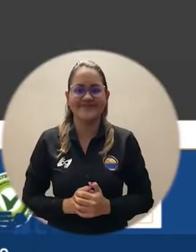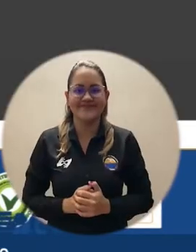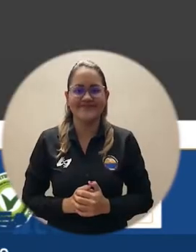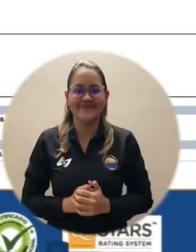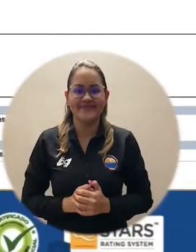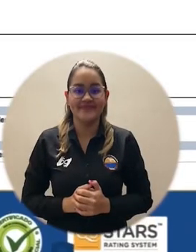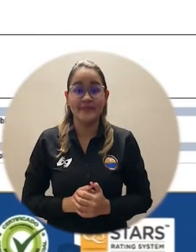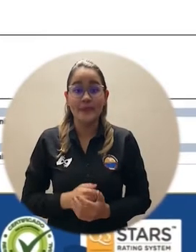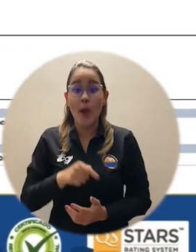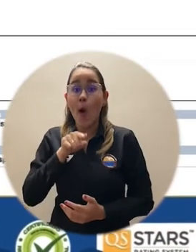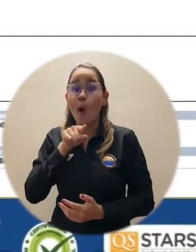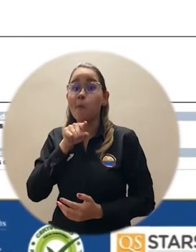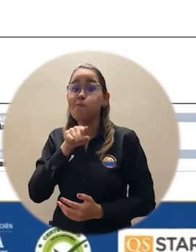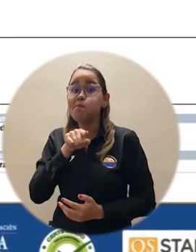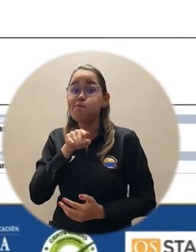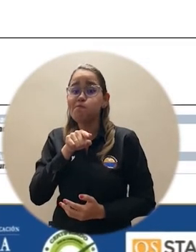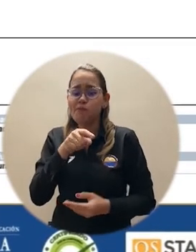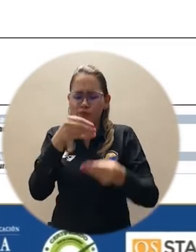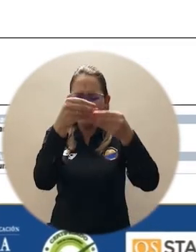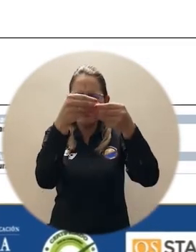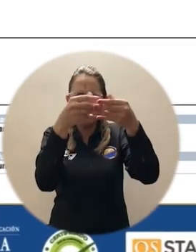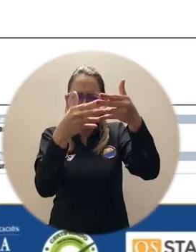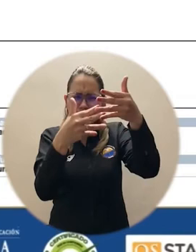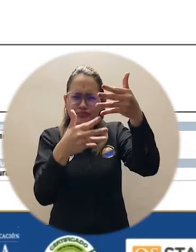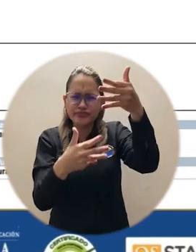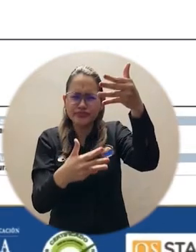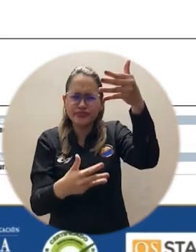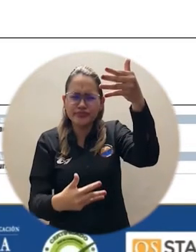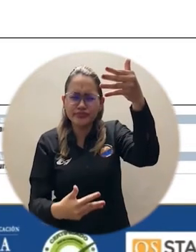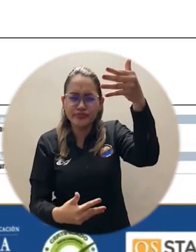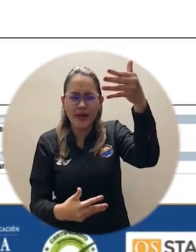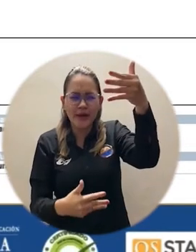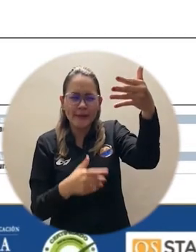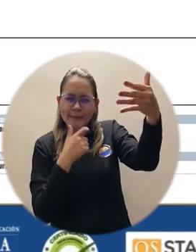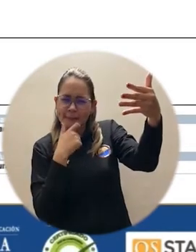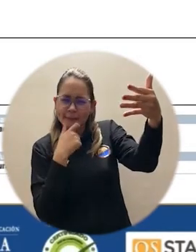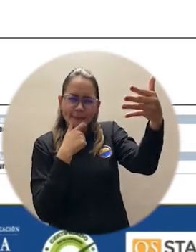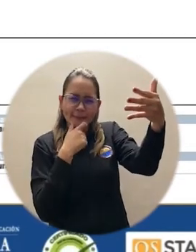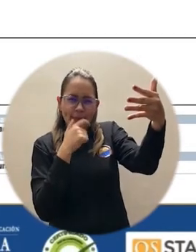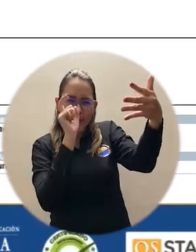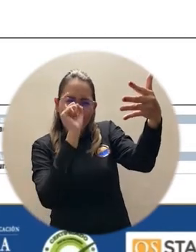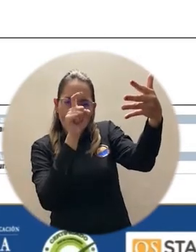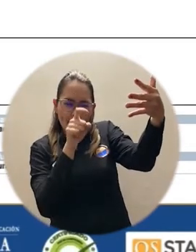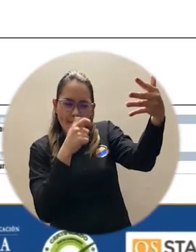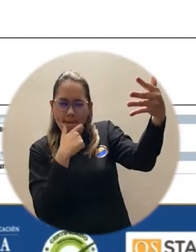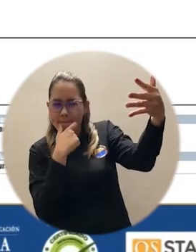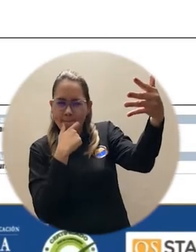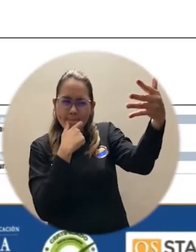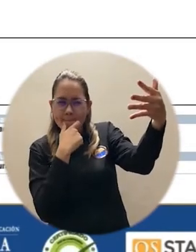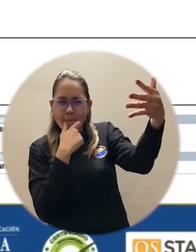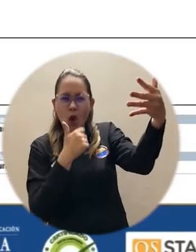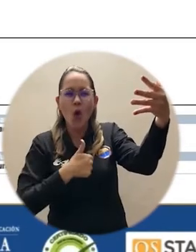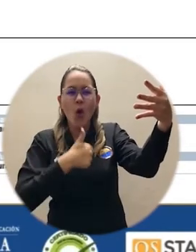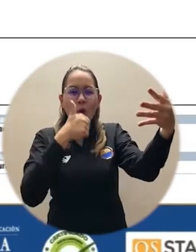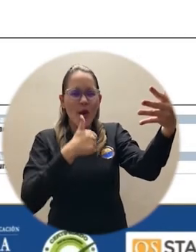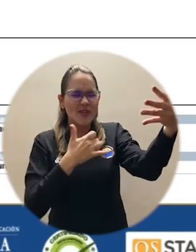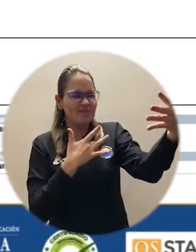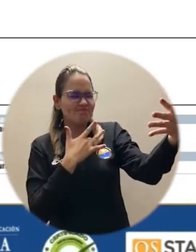Aquí podremos encontrar todas las opciones disponibles para elegir a nuestro candidato según la jornada correspondiente.